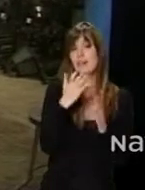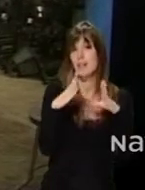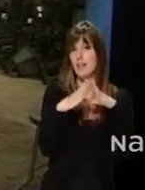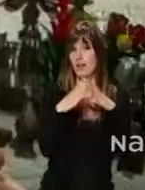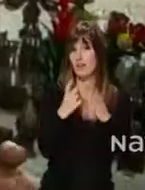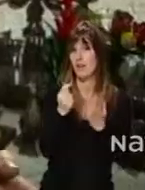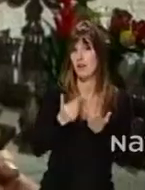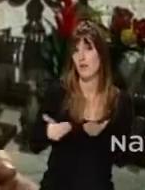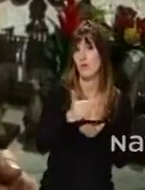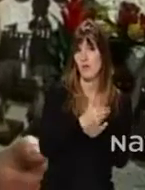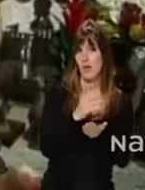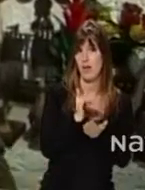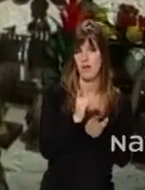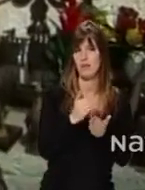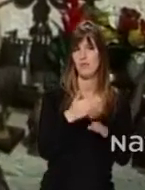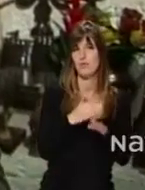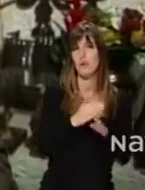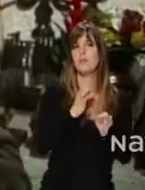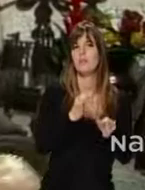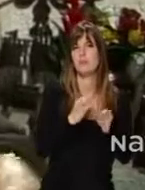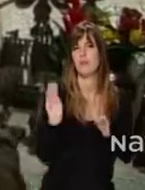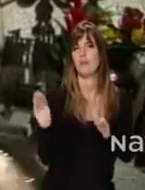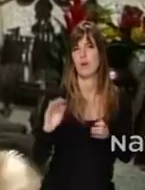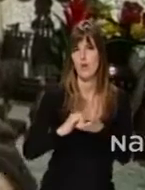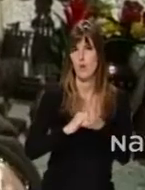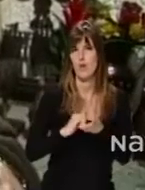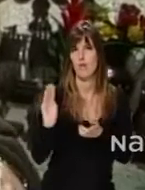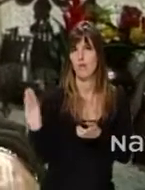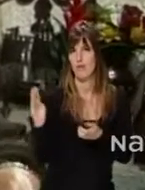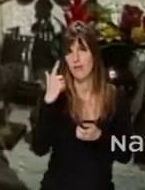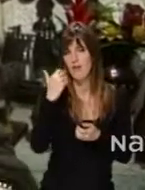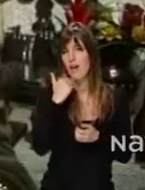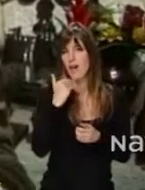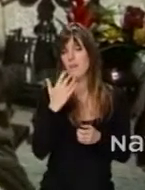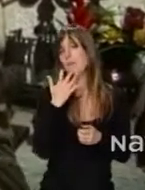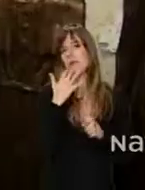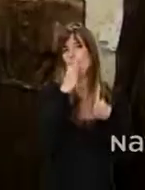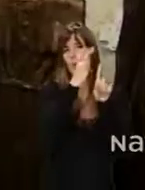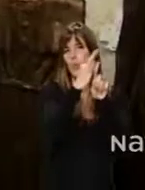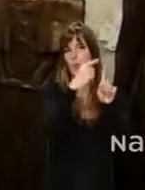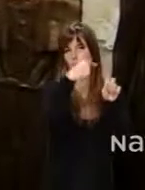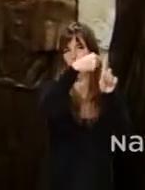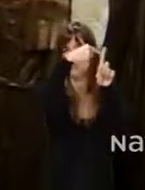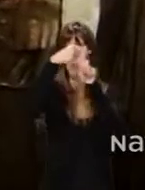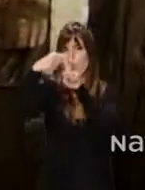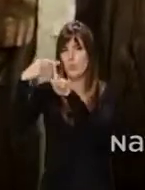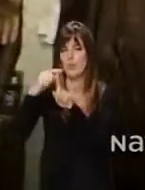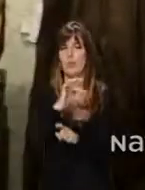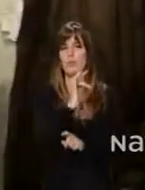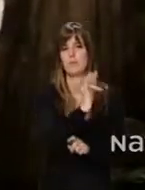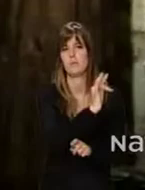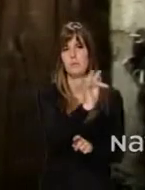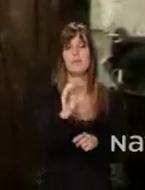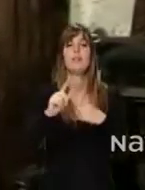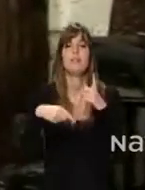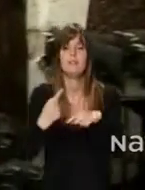que recogía y tal, siempre lo hacía eso. Ha sembrado España de Vía Crucis y al final del Vía Crucis, el Sagrado